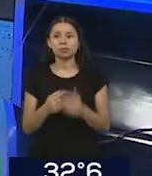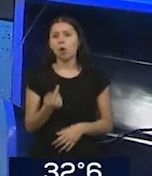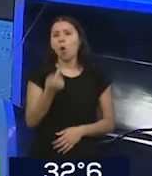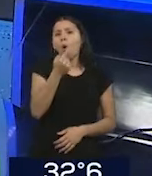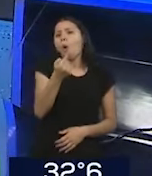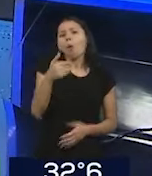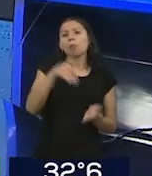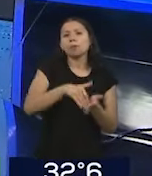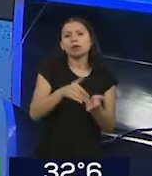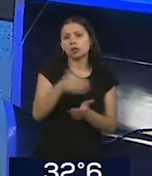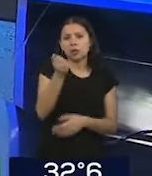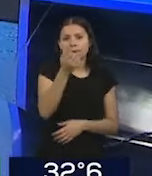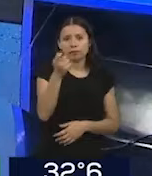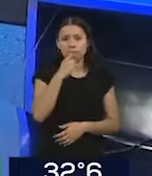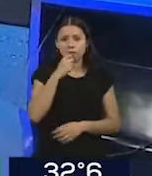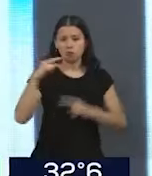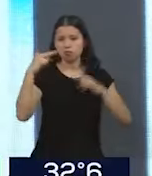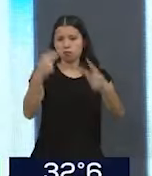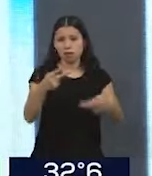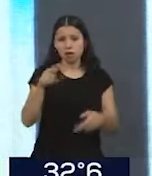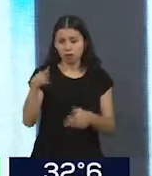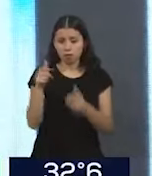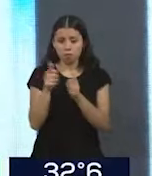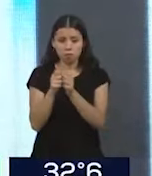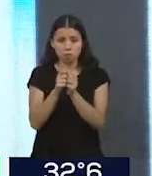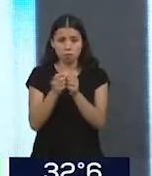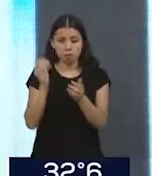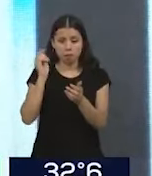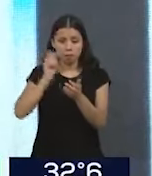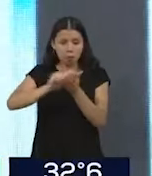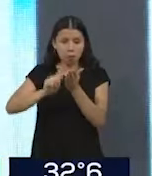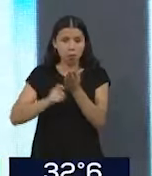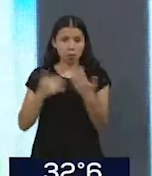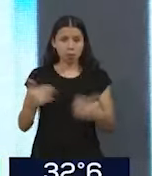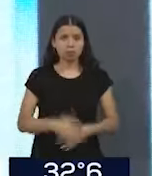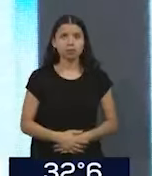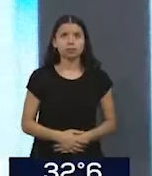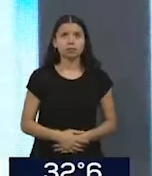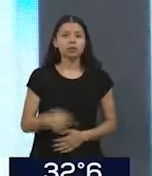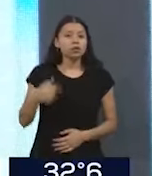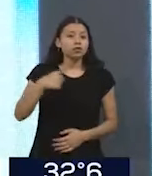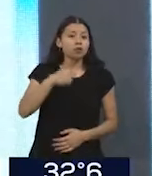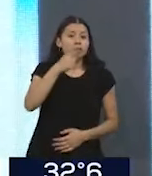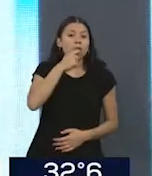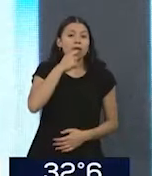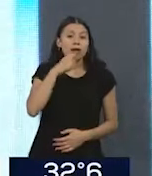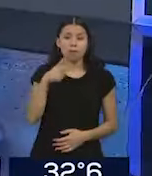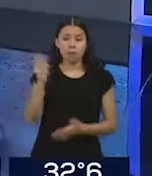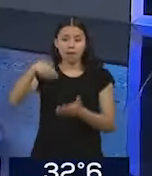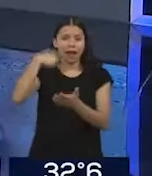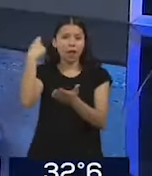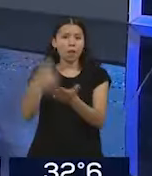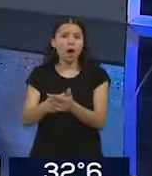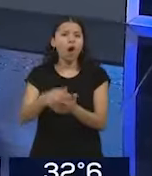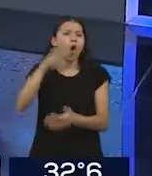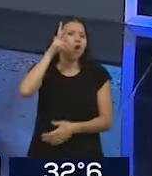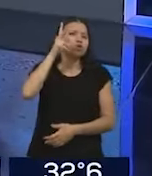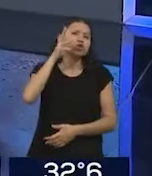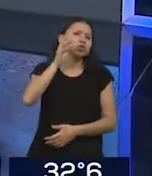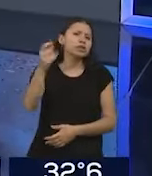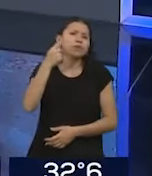le marco, mirá, un Fer, millón de pesos. Tengo 286 mil pesos en la cuenta. ¿Cómo no me vas a creer? Si tengo para transferirte dinero. Ah, claro.